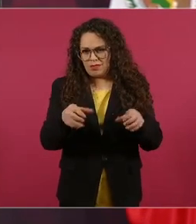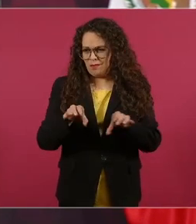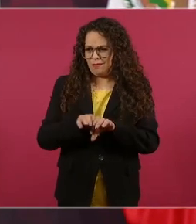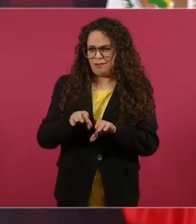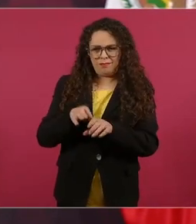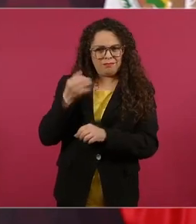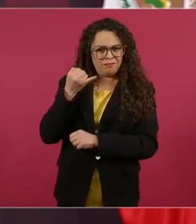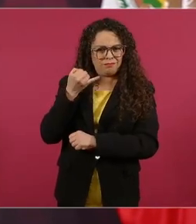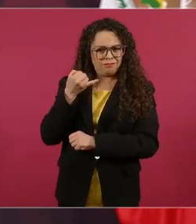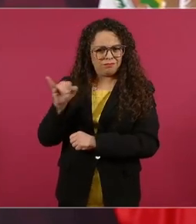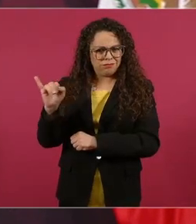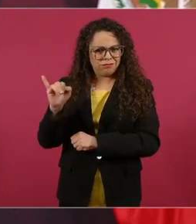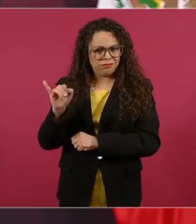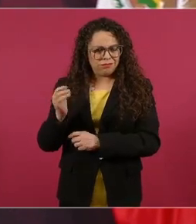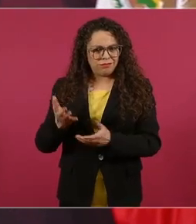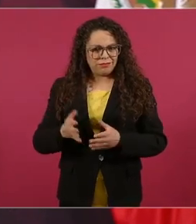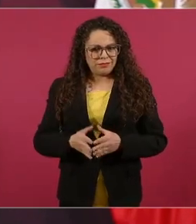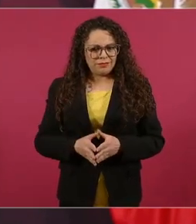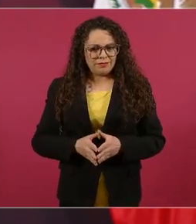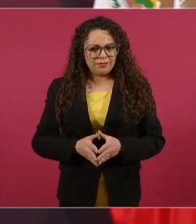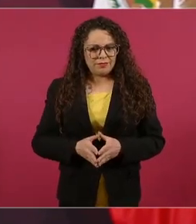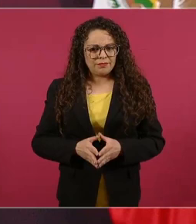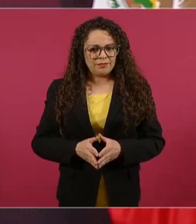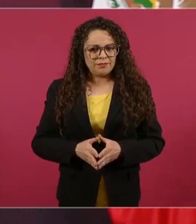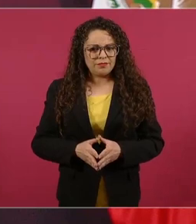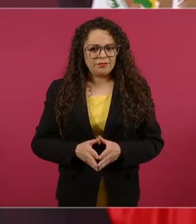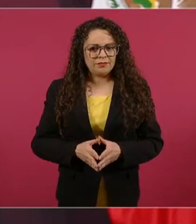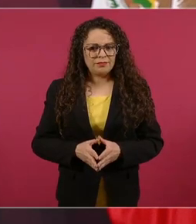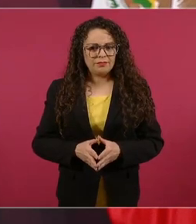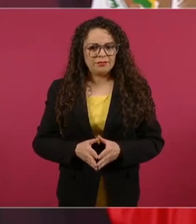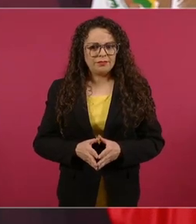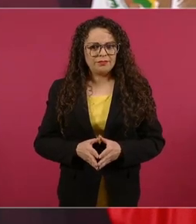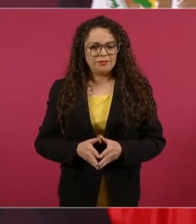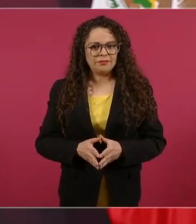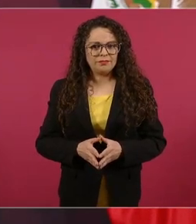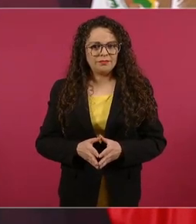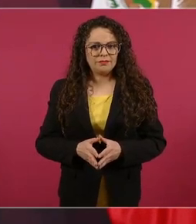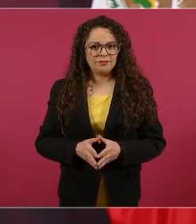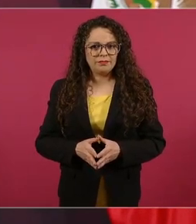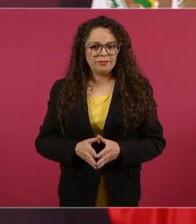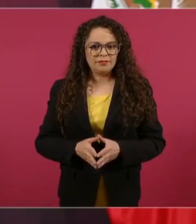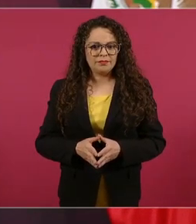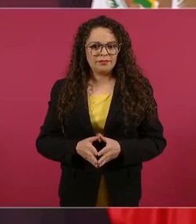desaparecidos, de los jóvenes desaparecidos de Ayotzinapa.